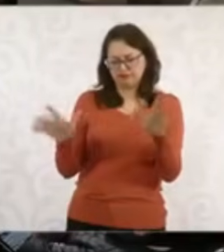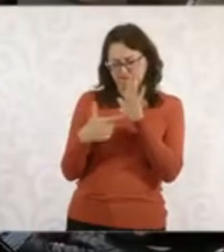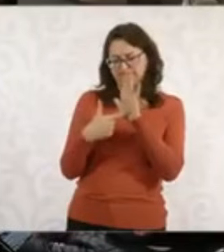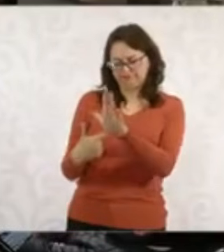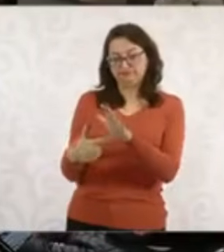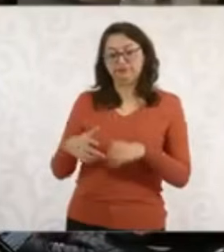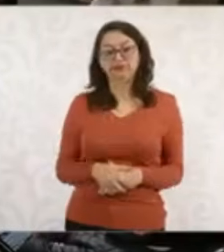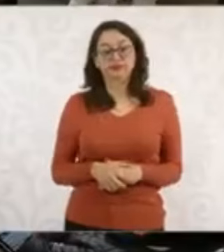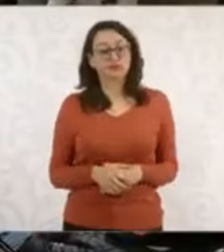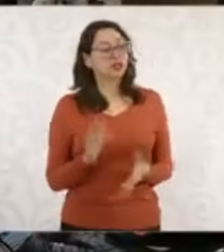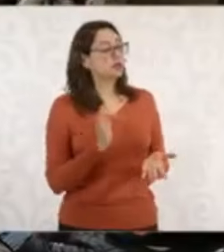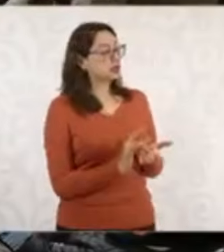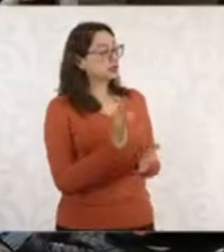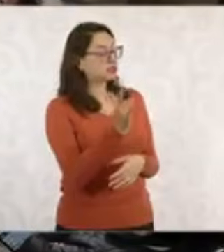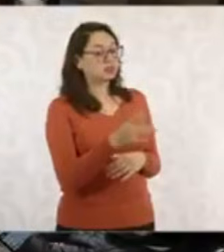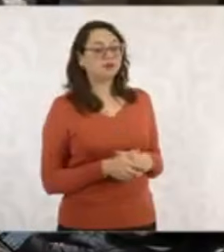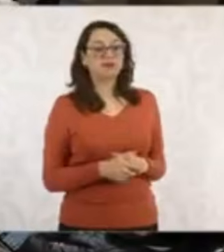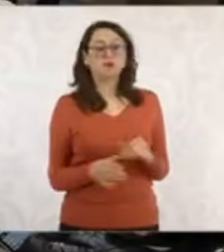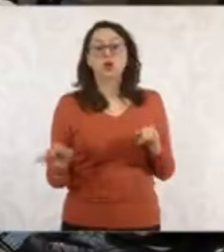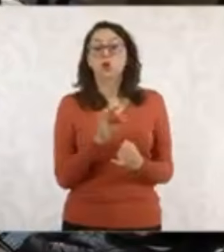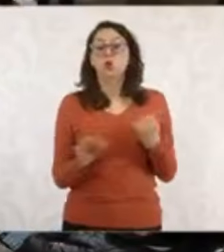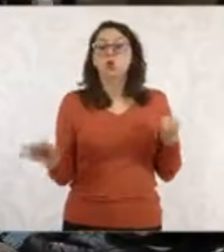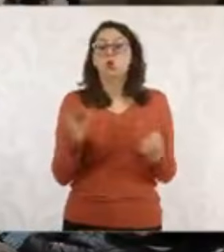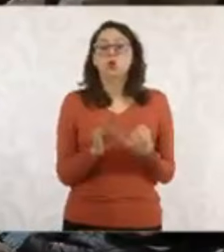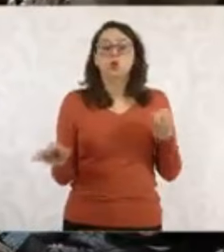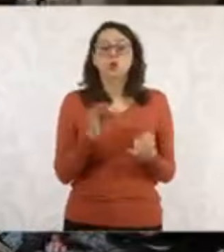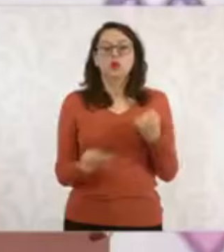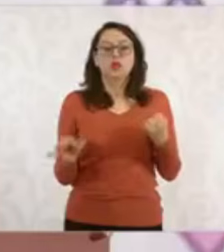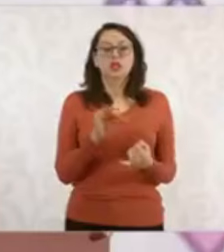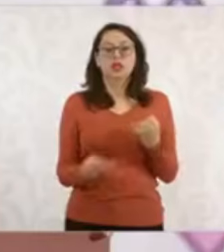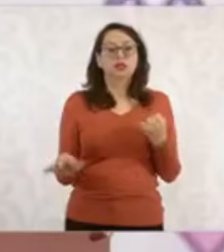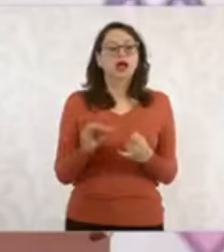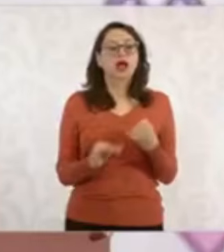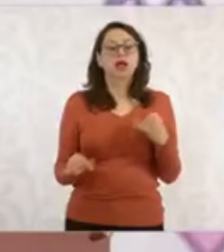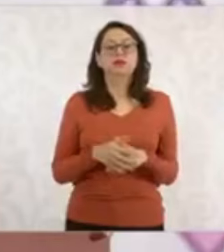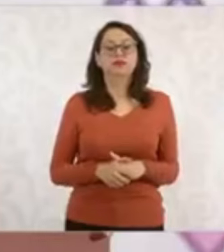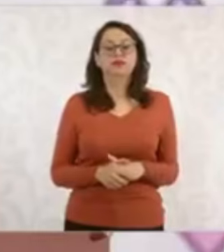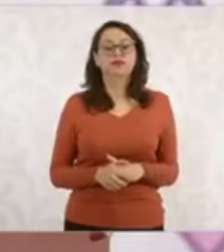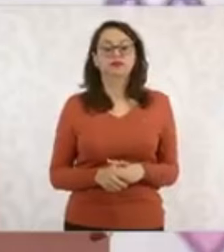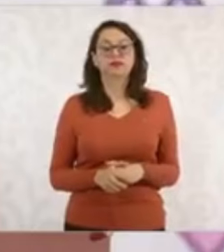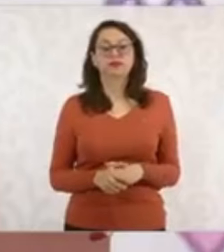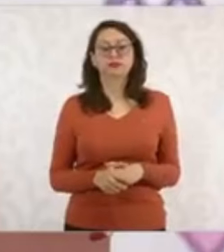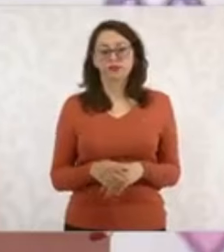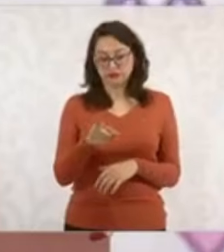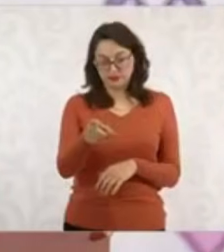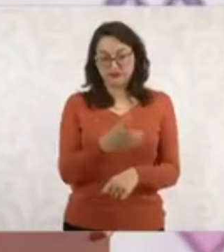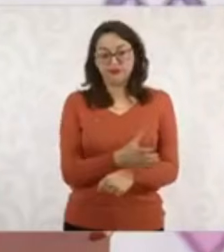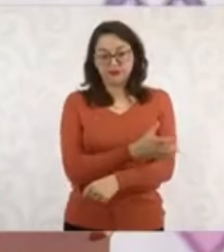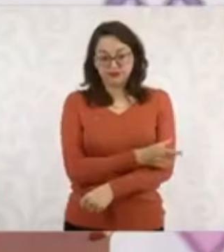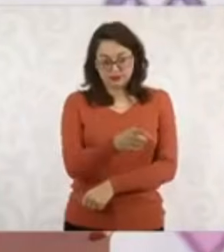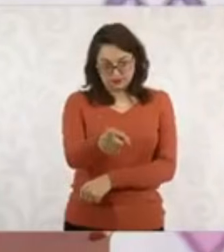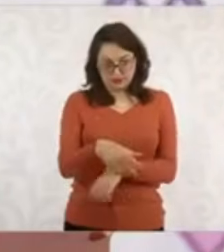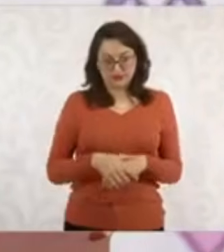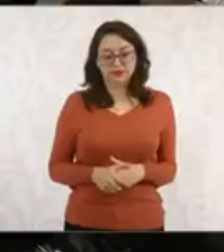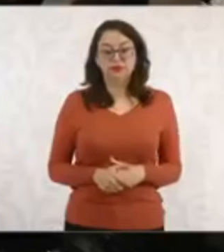Gracias. Bueno, la última por acá, de este lado, a ver, el compañero, ya,